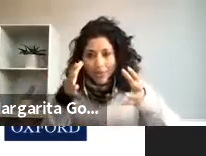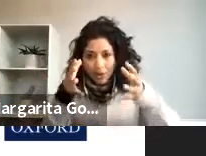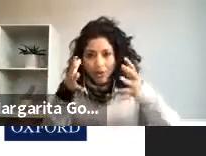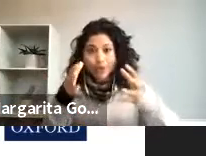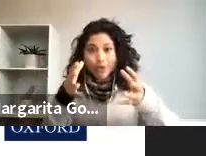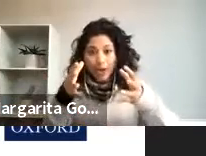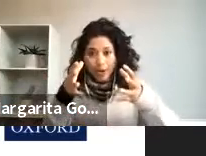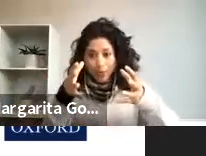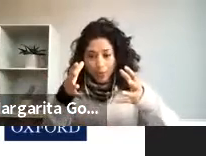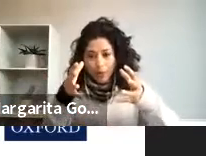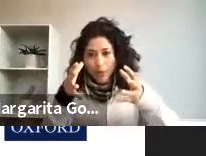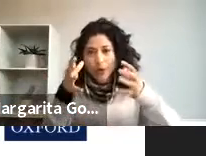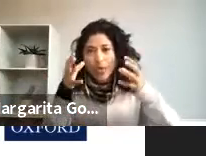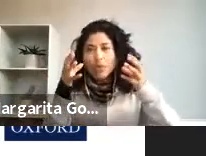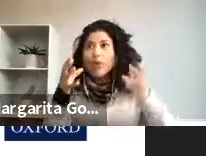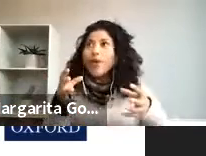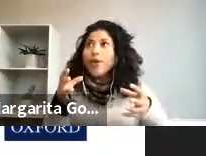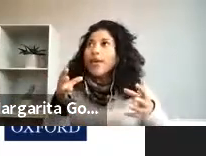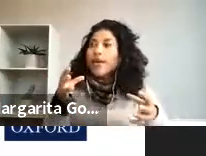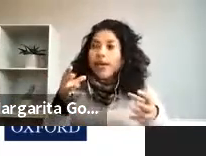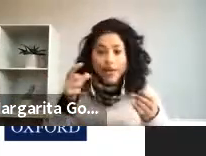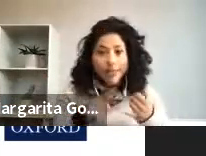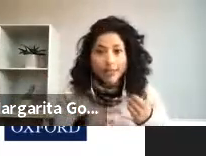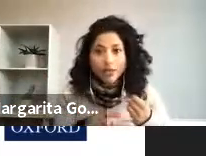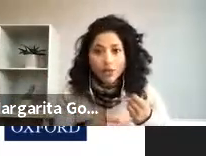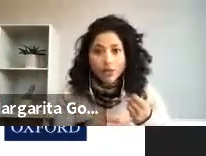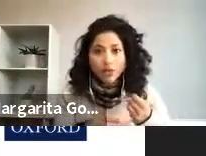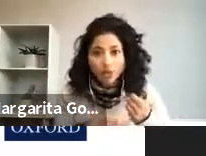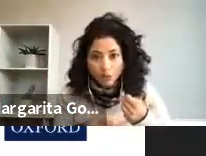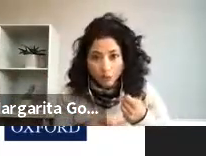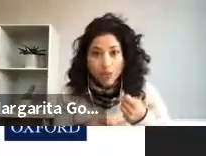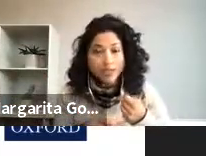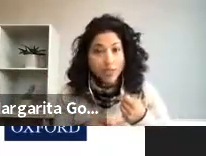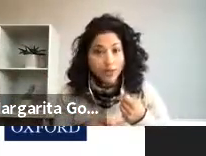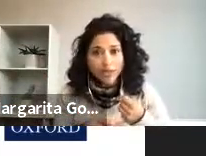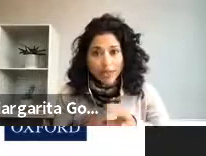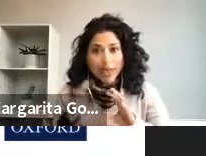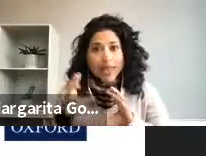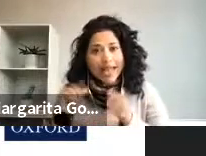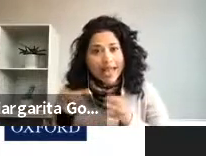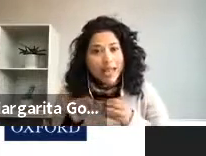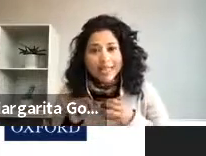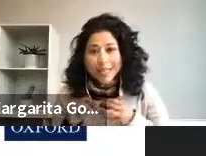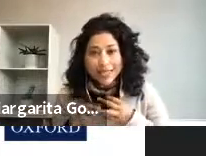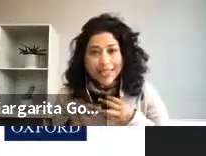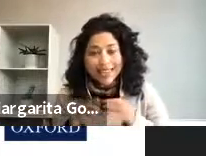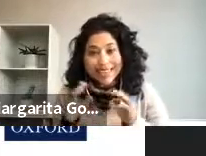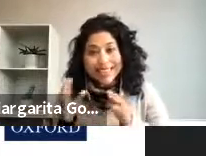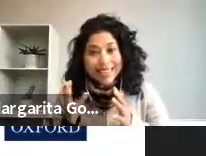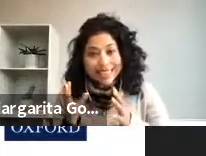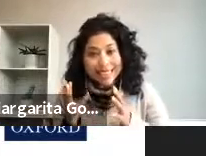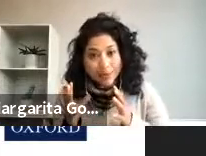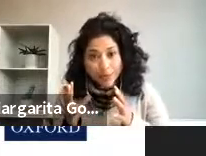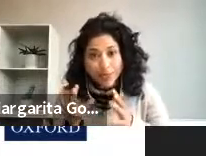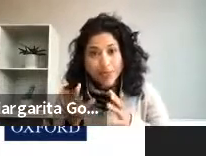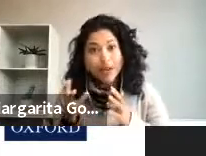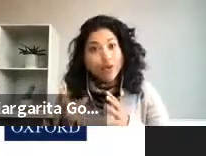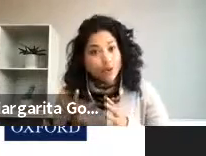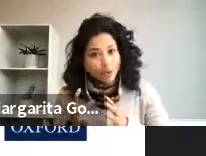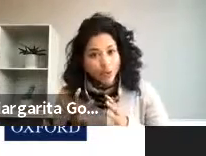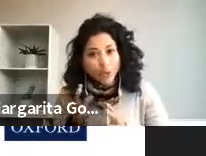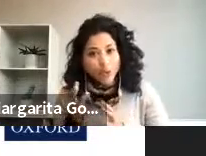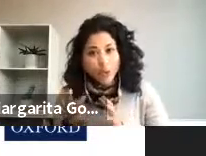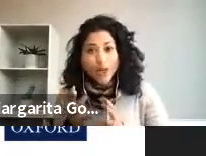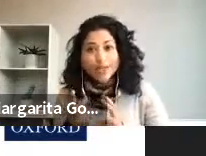el centro al funcionario público y poder entender sus motivaciones establecer incentivos y